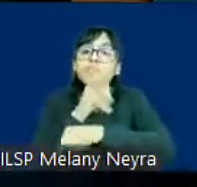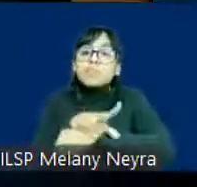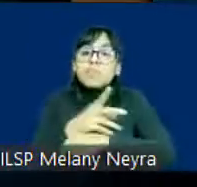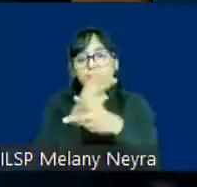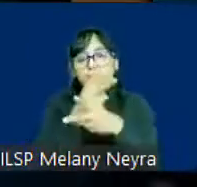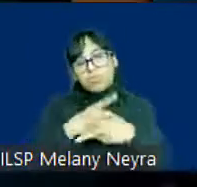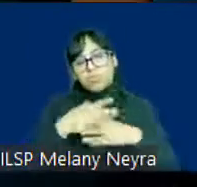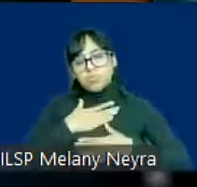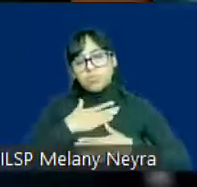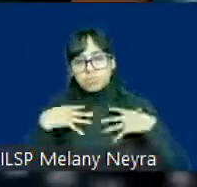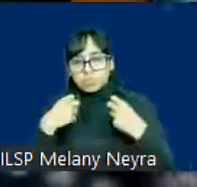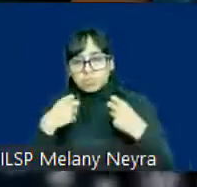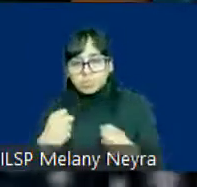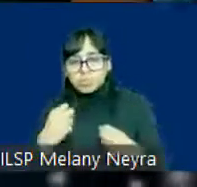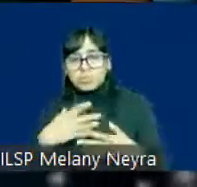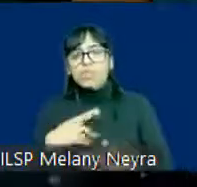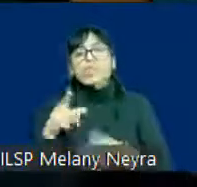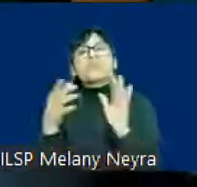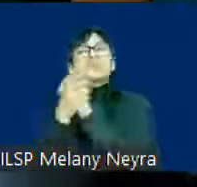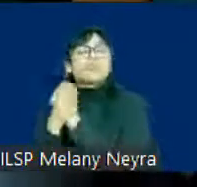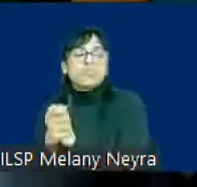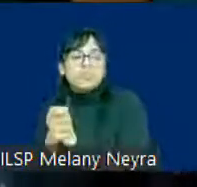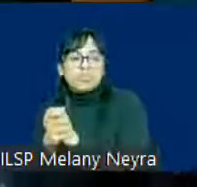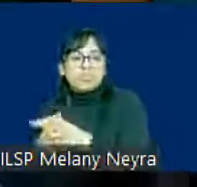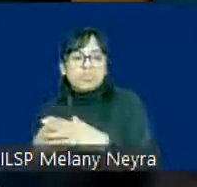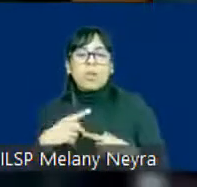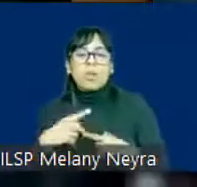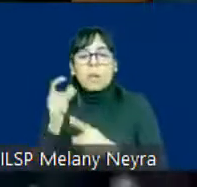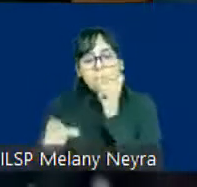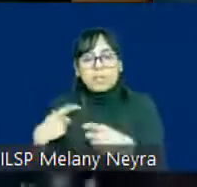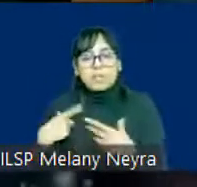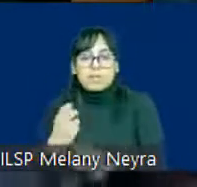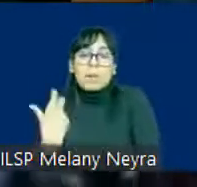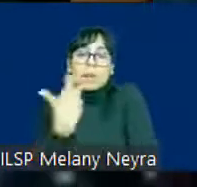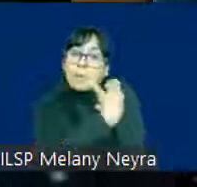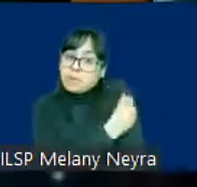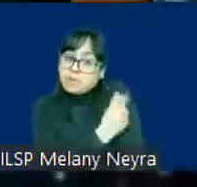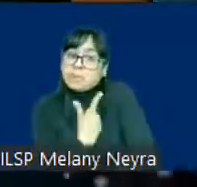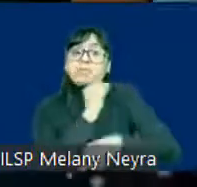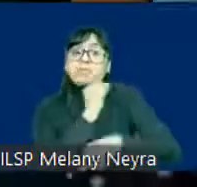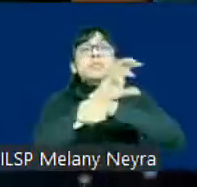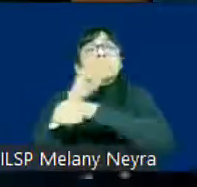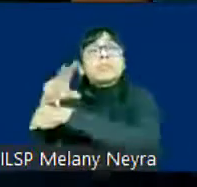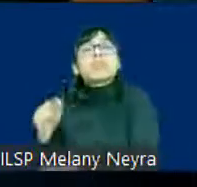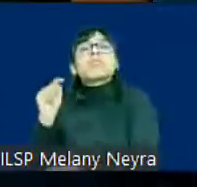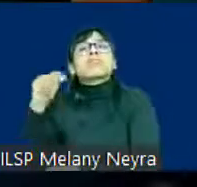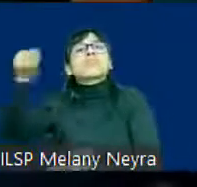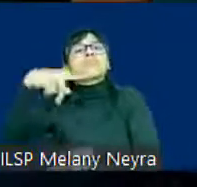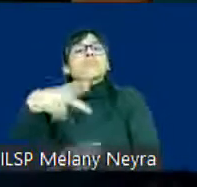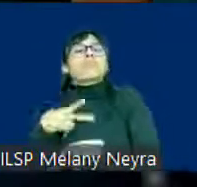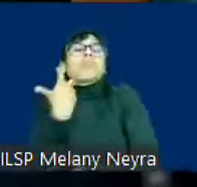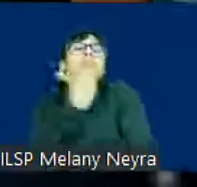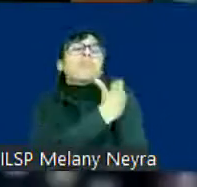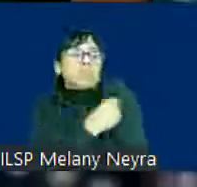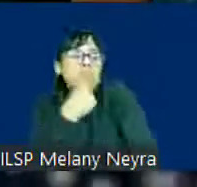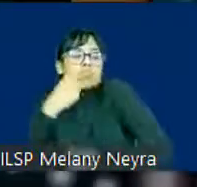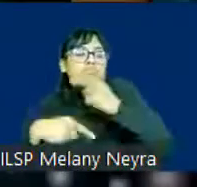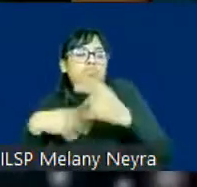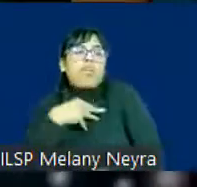su salud y de los seres que quieren. Vacúnense y aconsejen a su entorno a hacerlo conforme les vaya tocando su